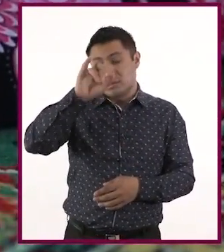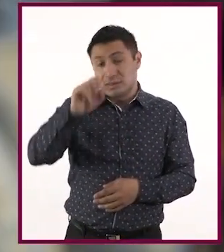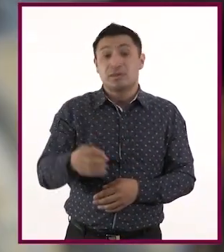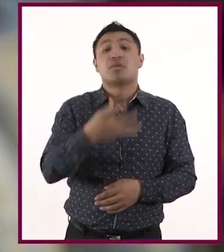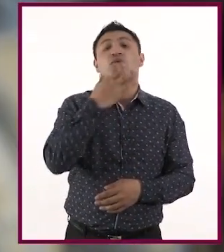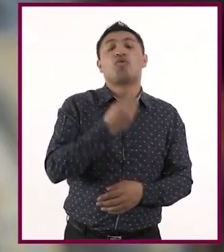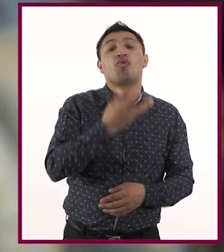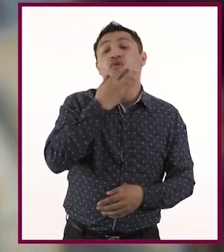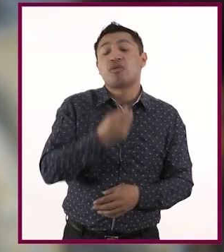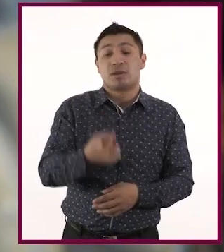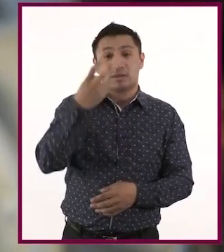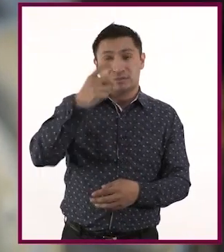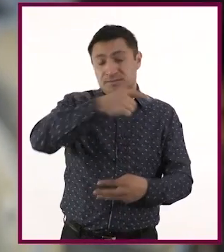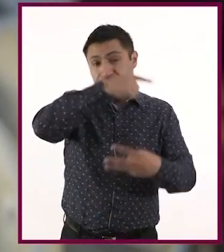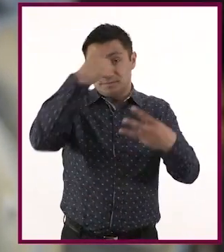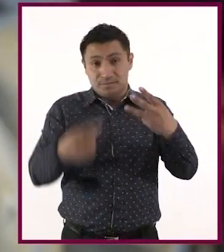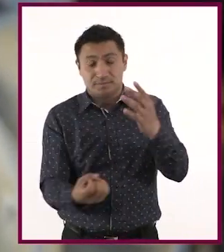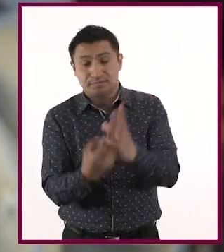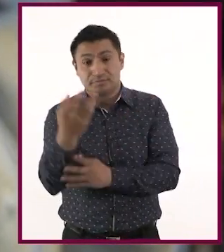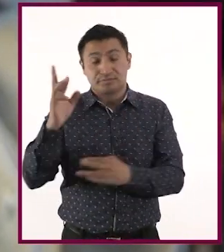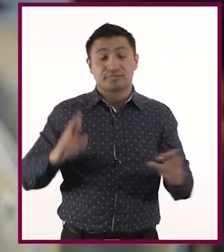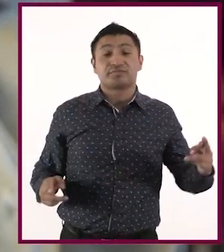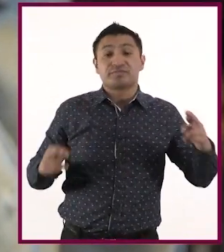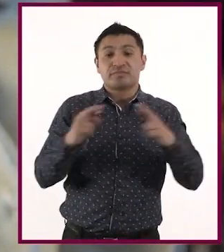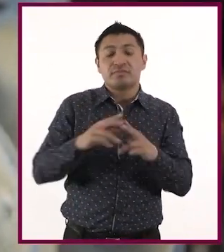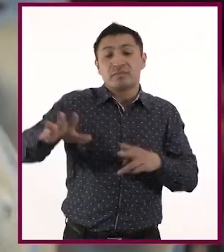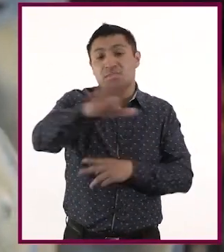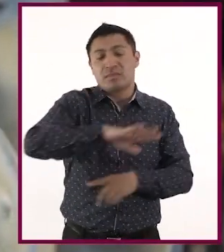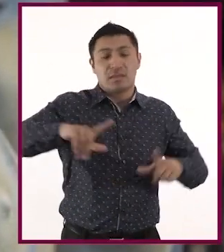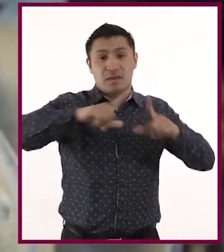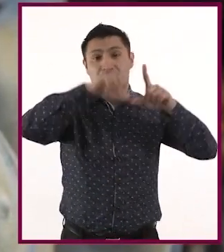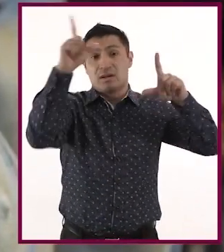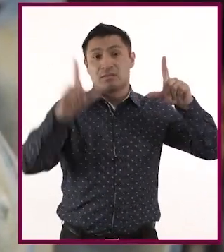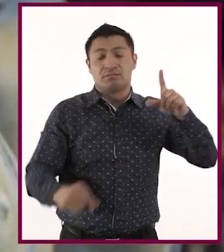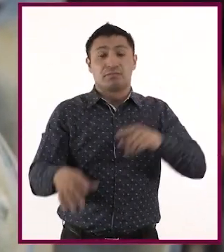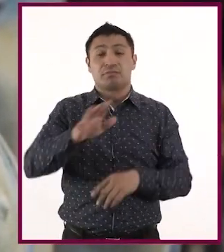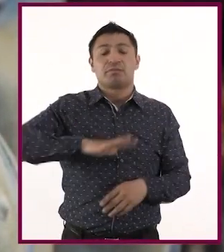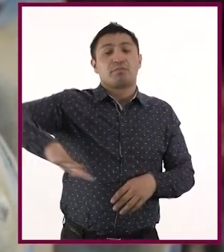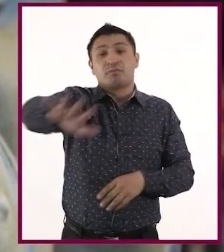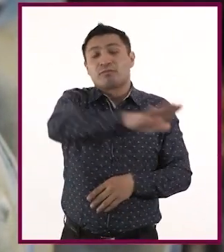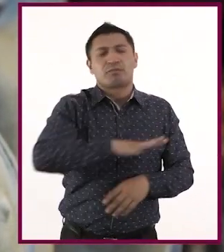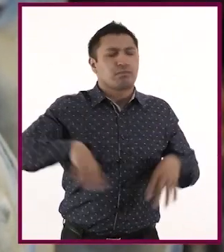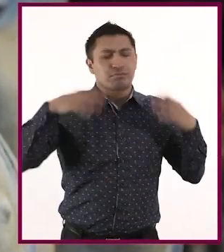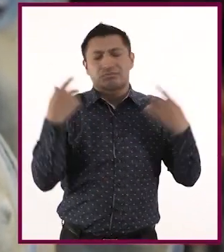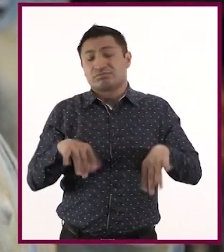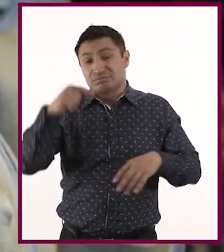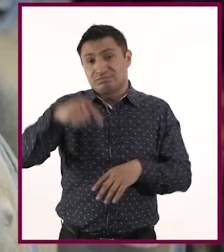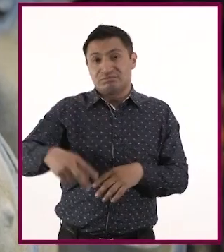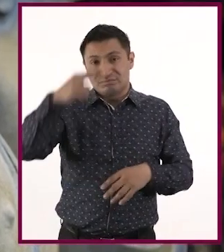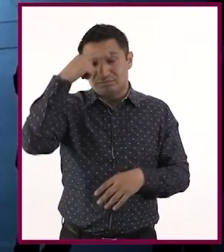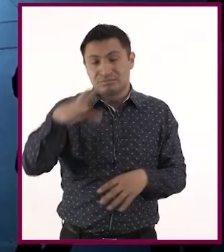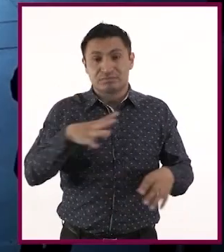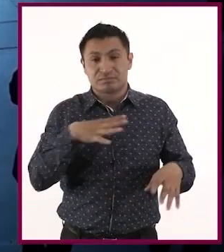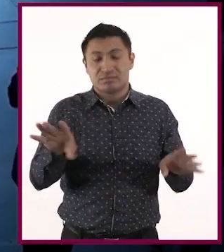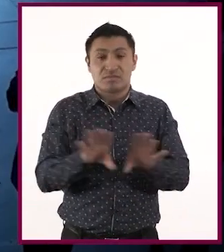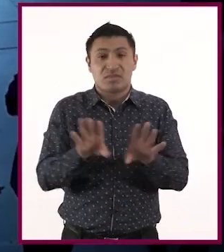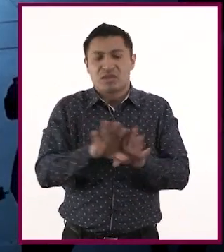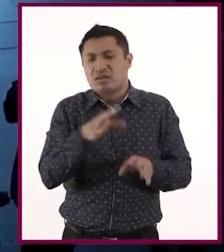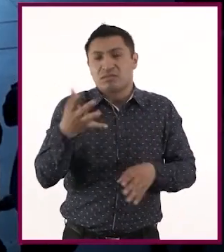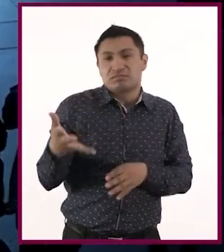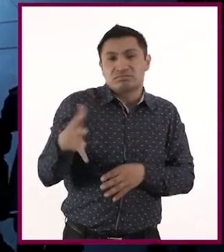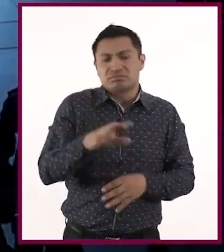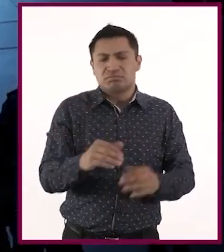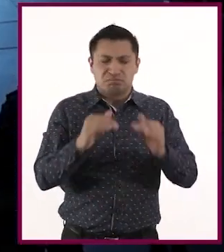judaísmo. Con estas nuevas religiones en territorio mexicano, el panorama religioso en México permaneció más o